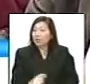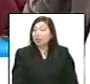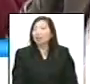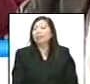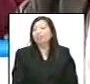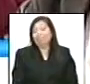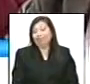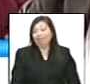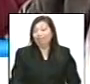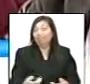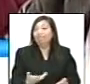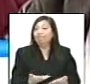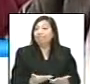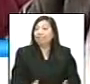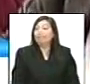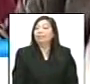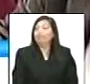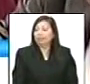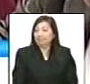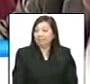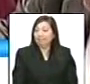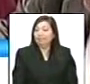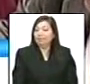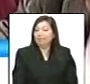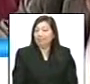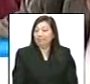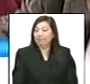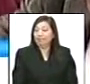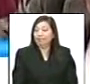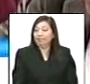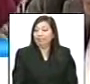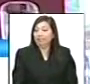parte del debate para que en algún momento lo veamos.